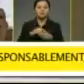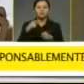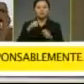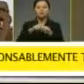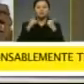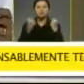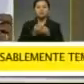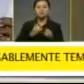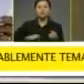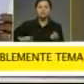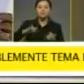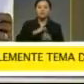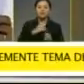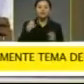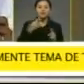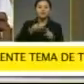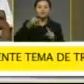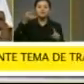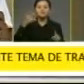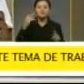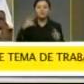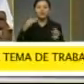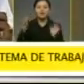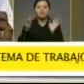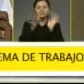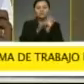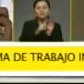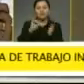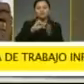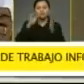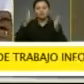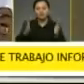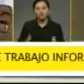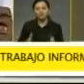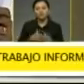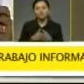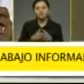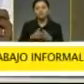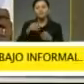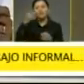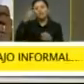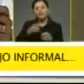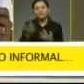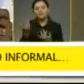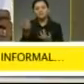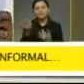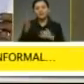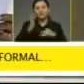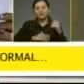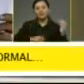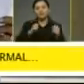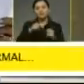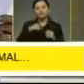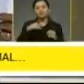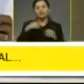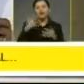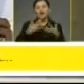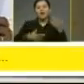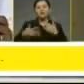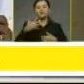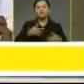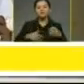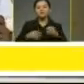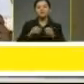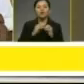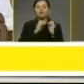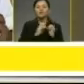democrática, quien aspira a representar a los demás ciudadanos, debe esperar que sus actos oficiales sean comentados